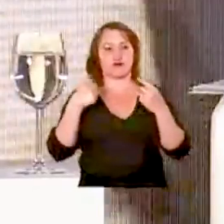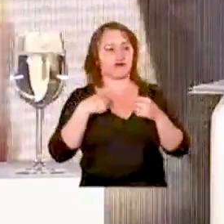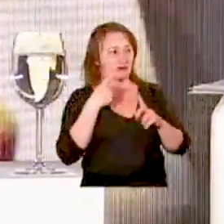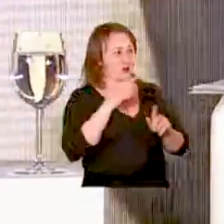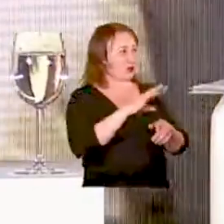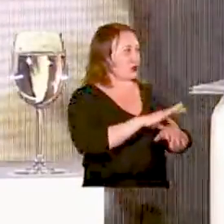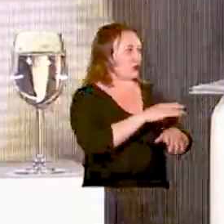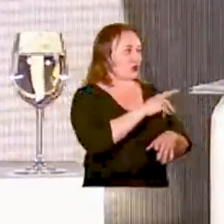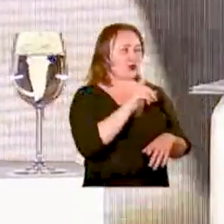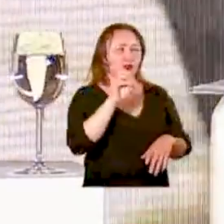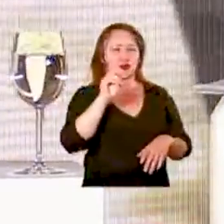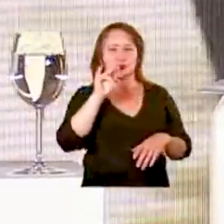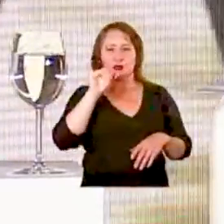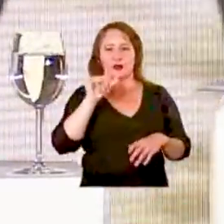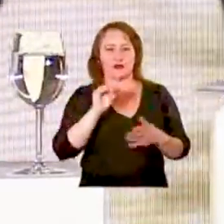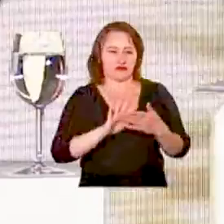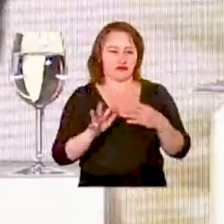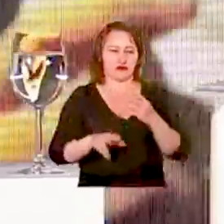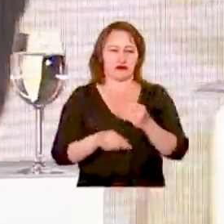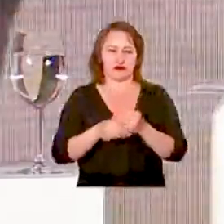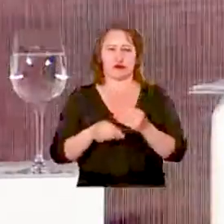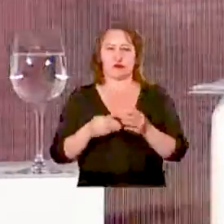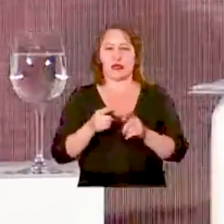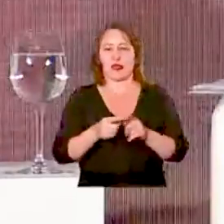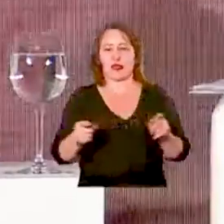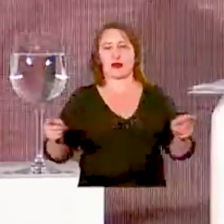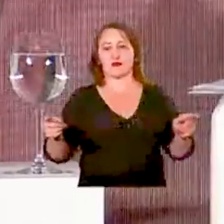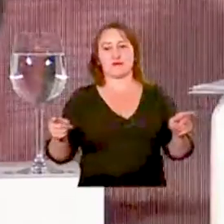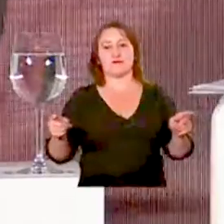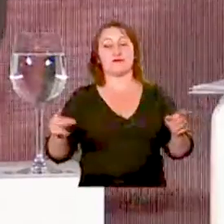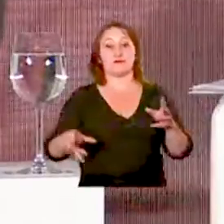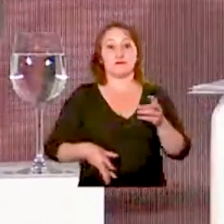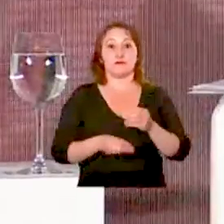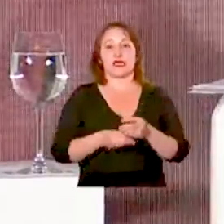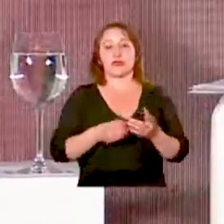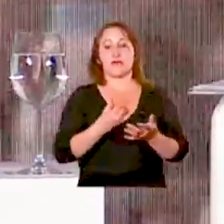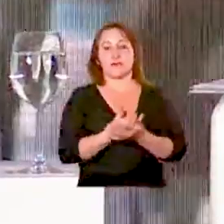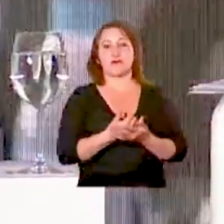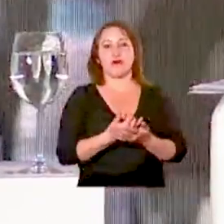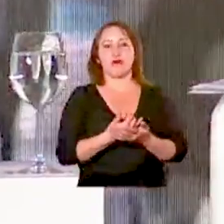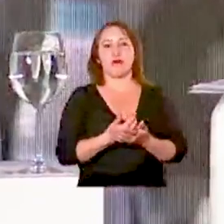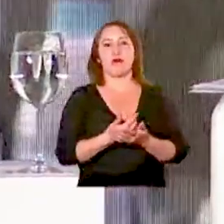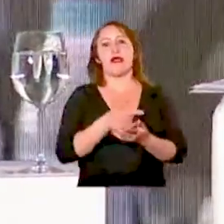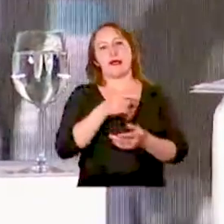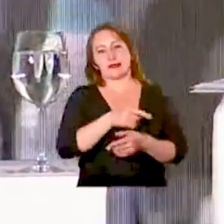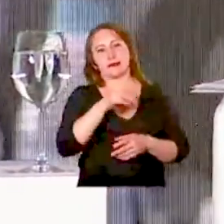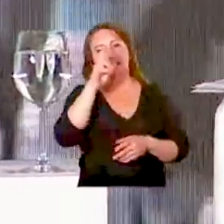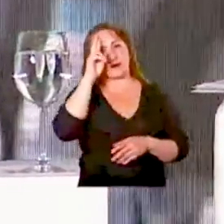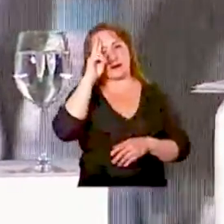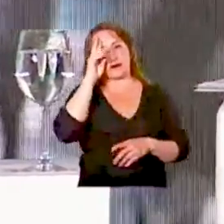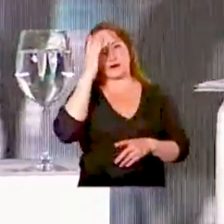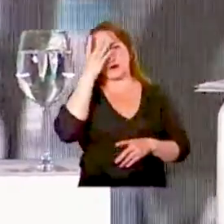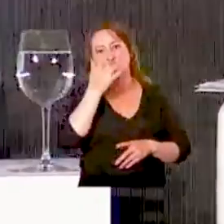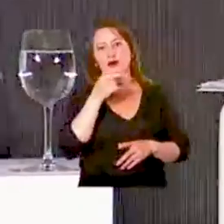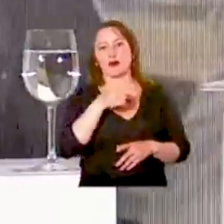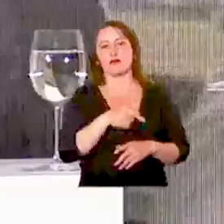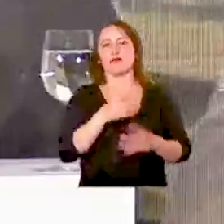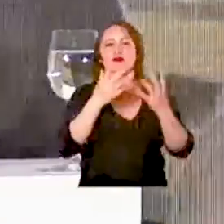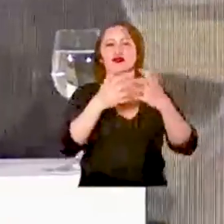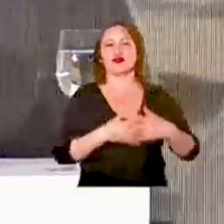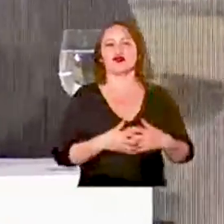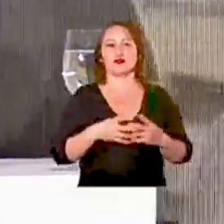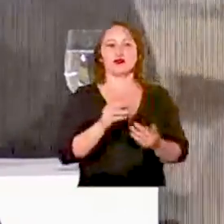Sonia, y complementado, y excúsenme que me haya extendido, complementado con lo que estamos, esa es la razón por la cual esa